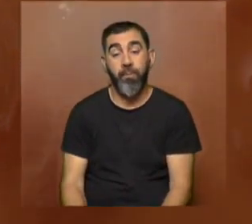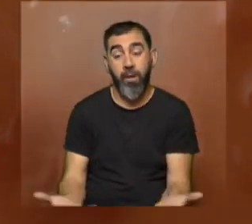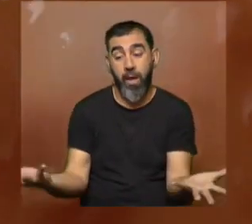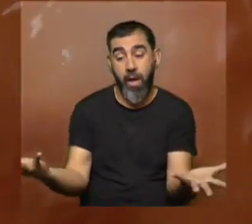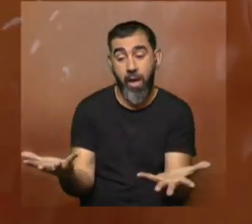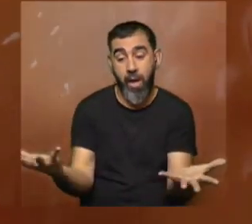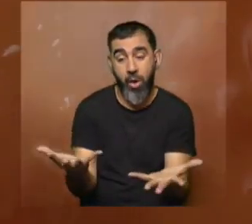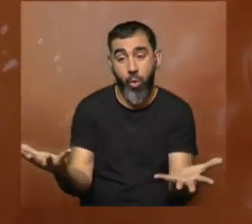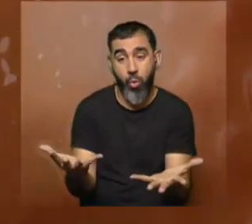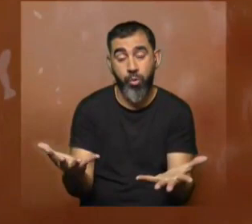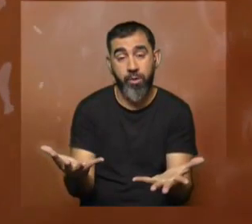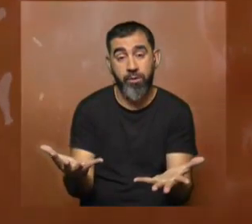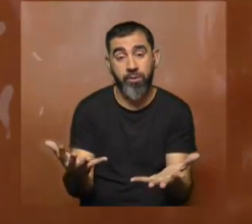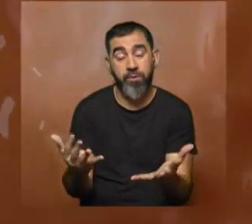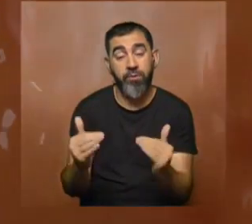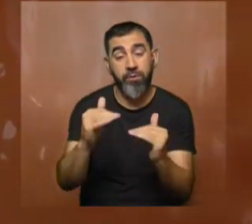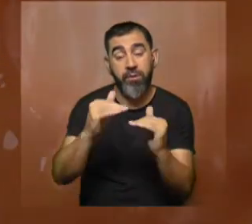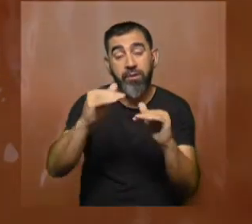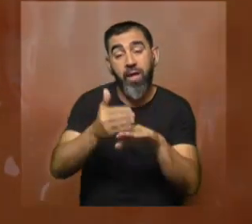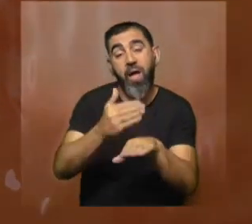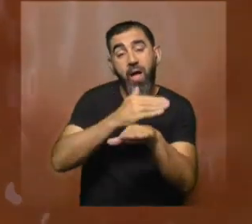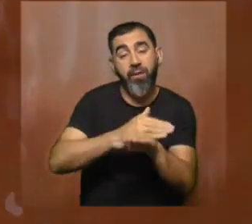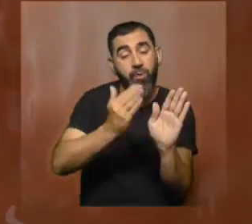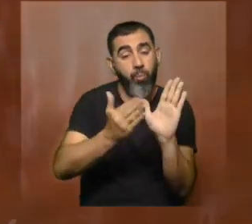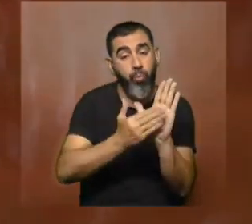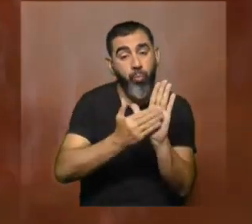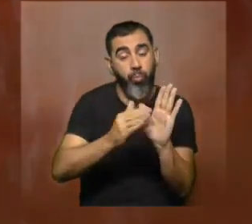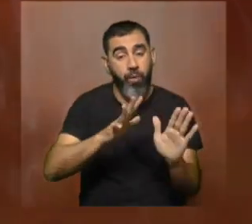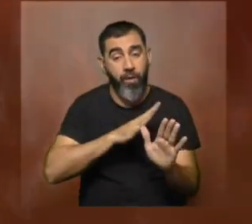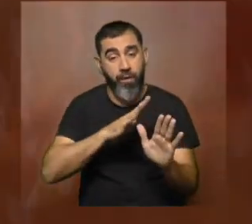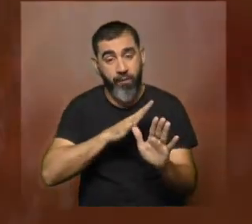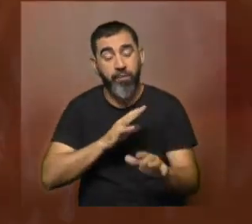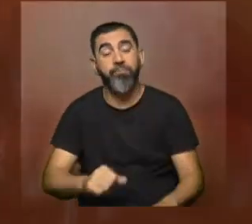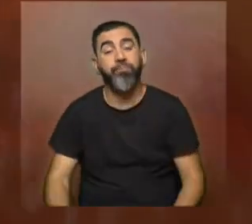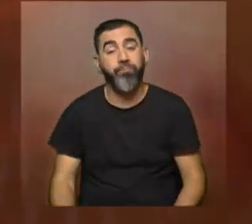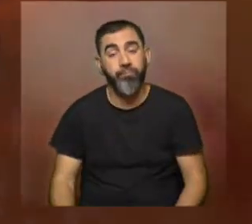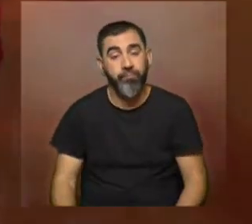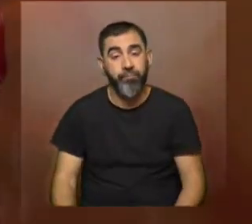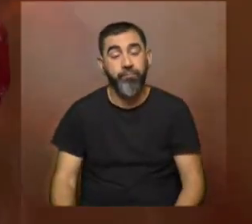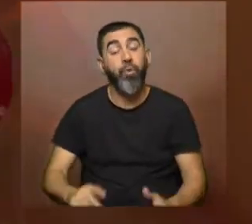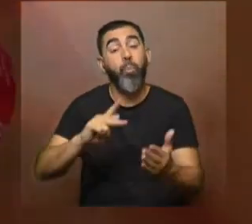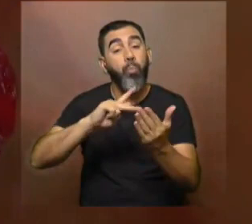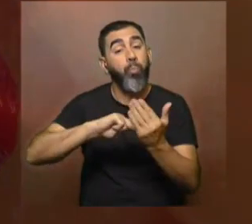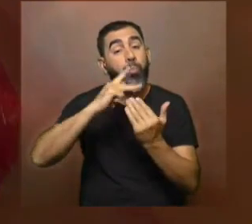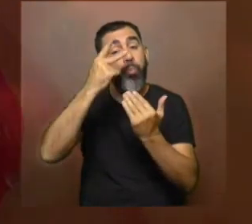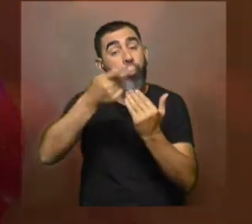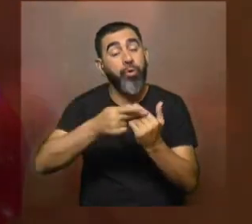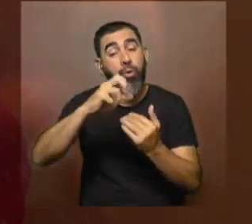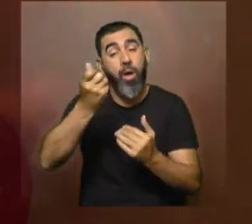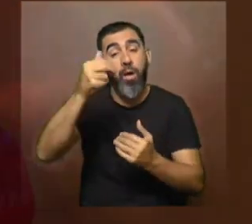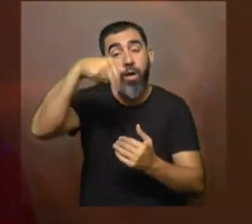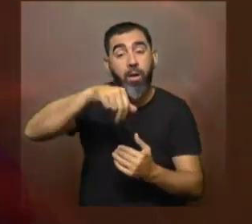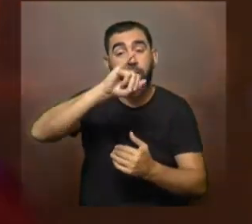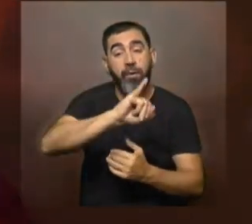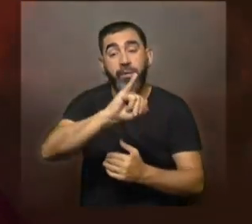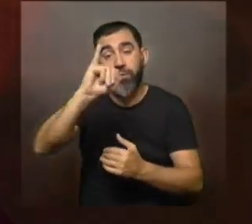Actualmente estamos trabajando en base a estos antecedentes que tenemos del grupo de investigación en un proyecto ANI, Fondo